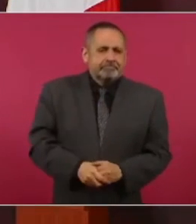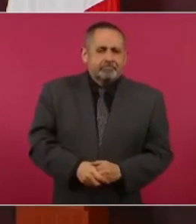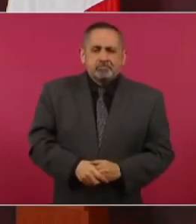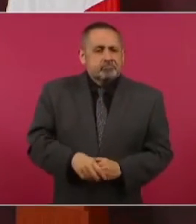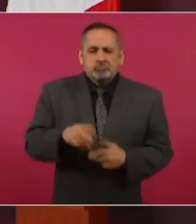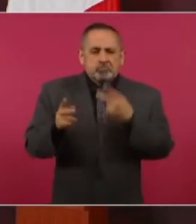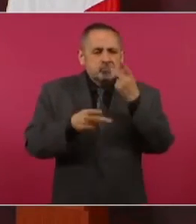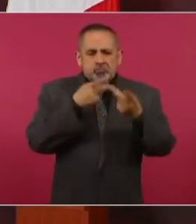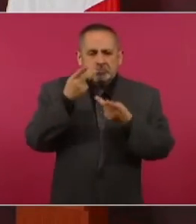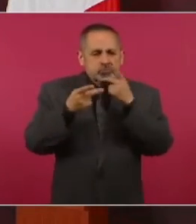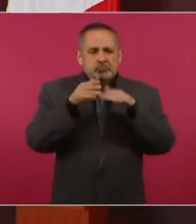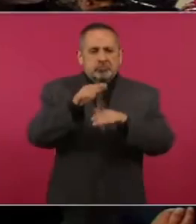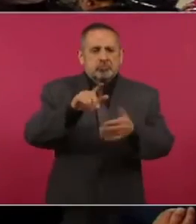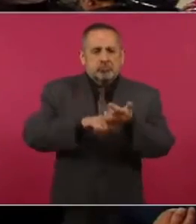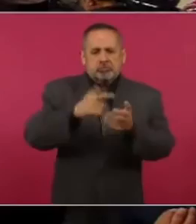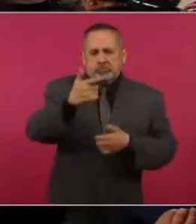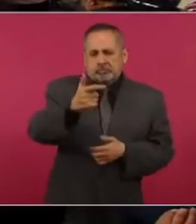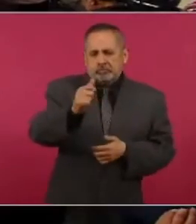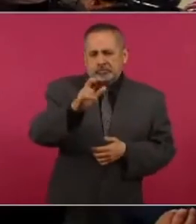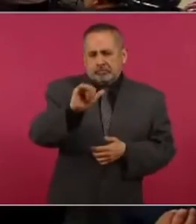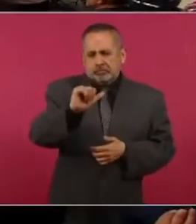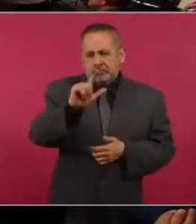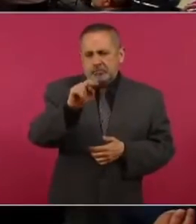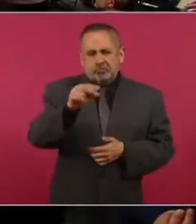No fue nota. Adelante.